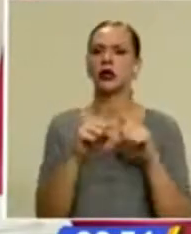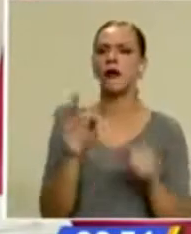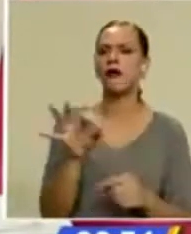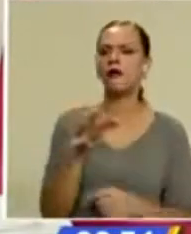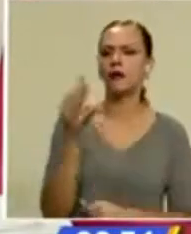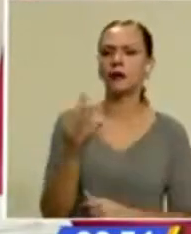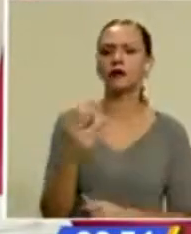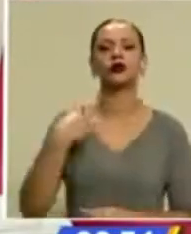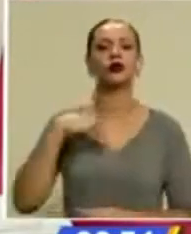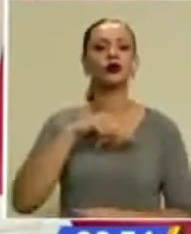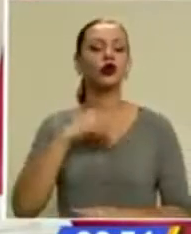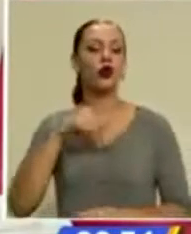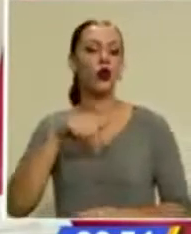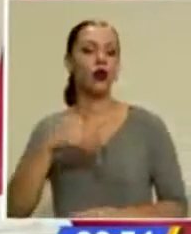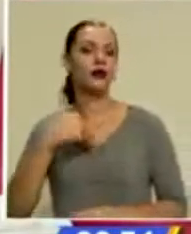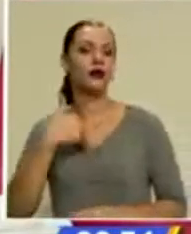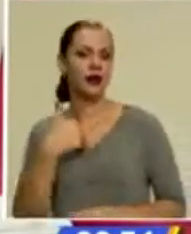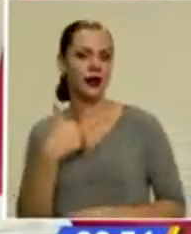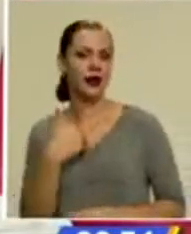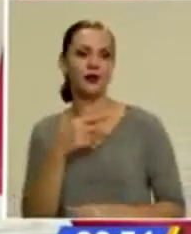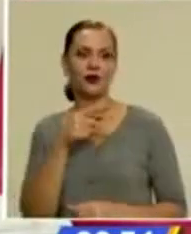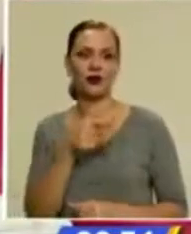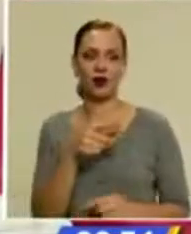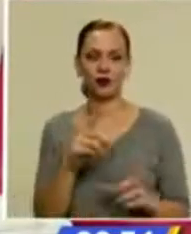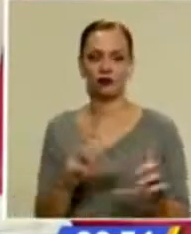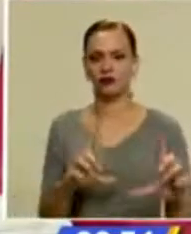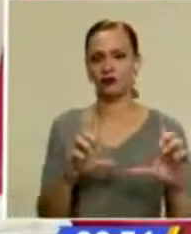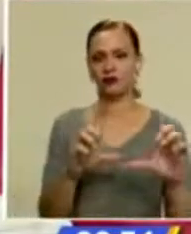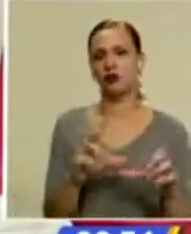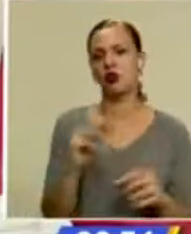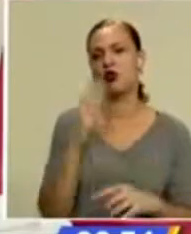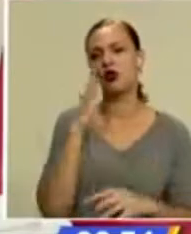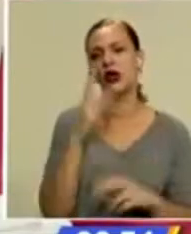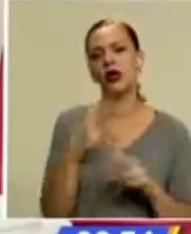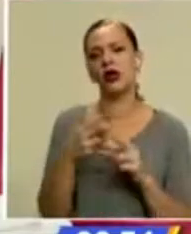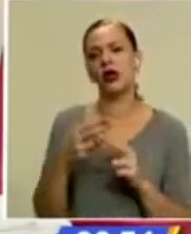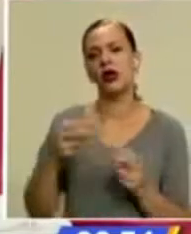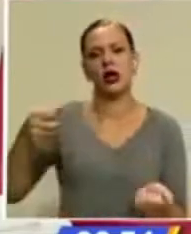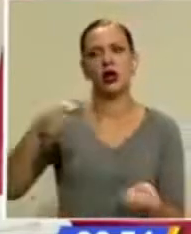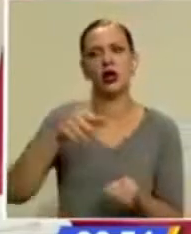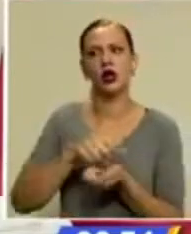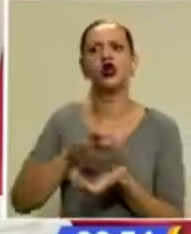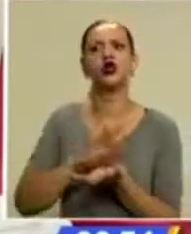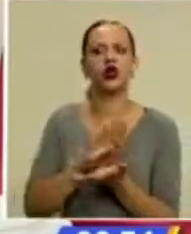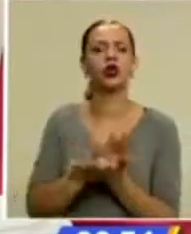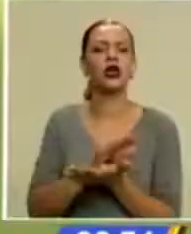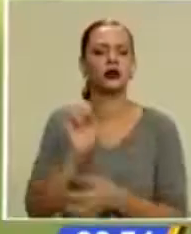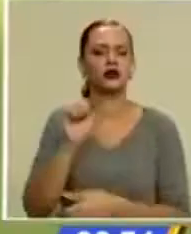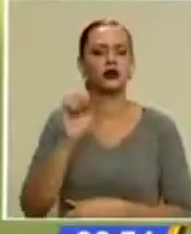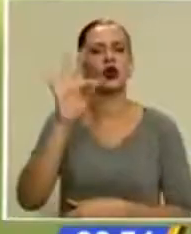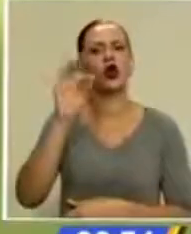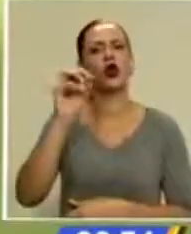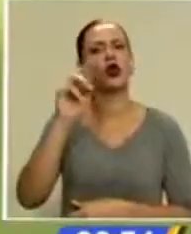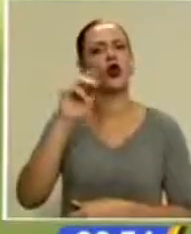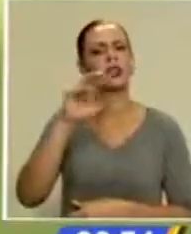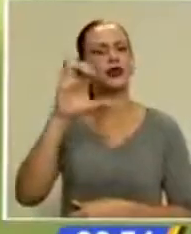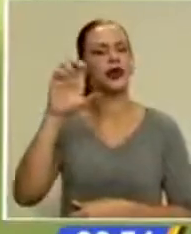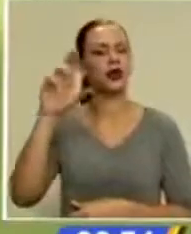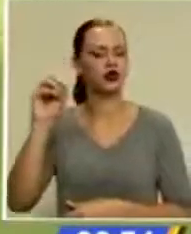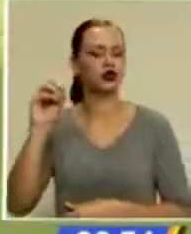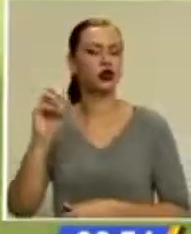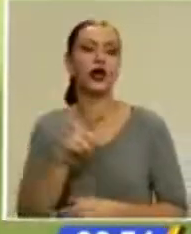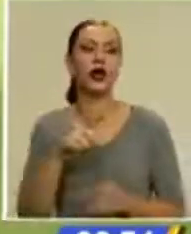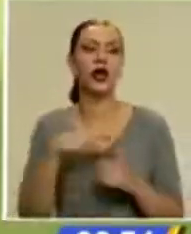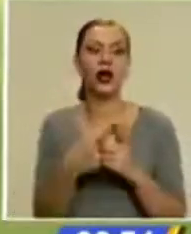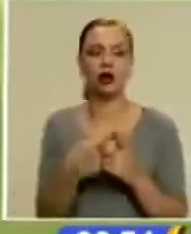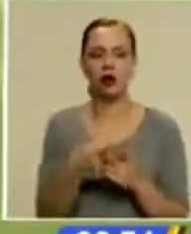manera. Nosotros hoy tenemos, por ejemplo, estos cositos. Yo no sé si se llama esto tortilleros. ¿Se llaman tortilleros? Sí, se llaman tortilleros. Ok. Que a los que